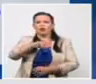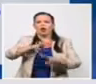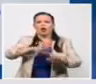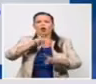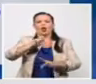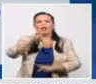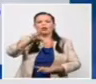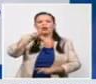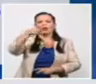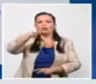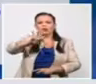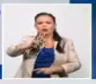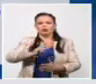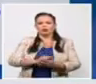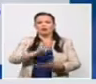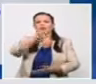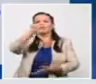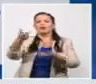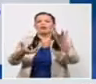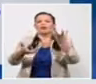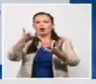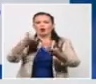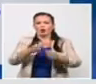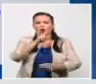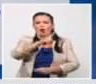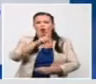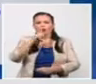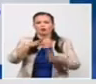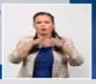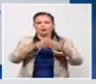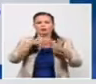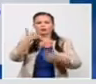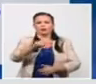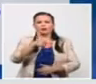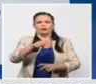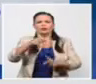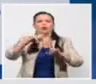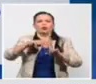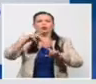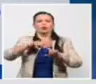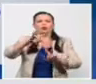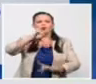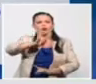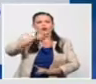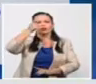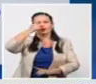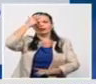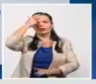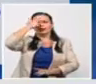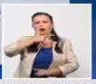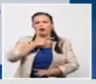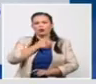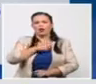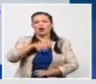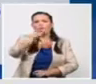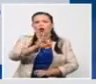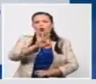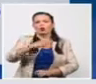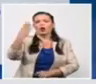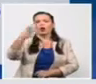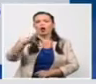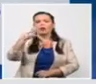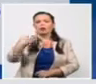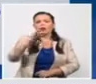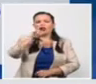Cienfuegos 11, Granma 10, Las Tunas 9, Ciego de Ávila 8, Camagüey 2 y